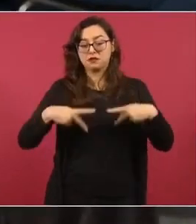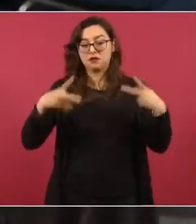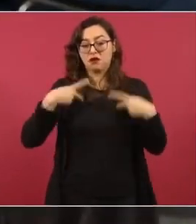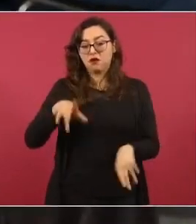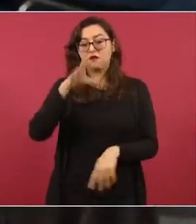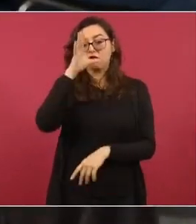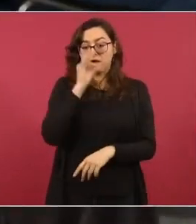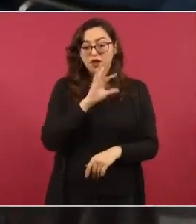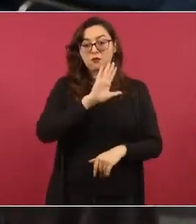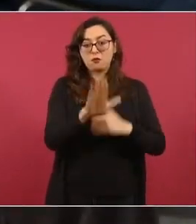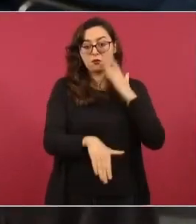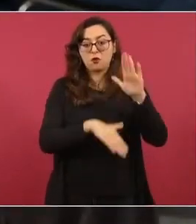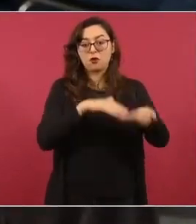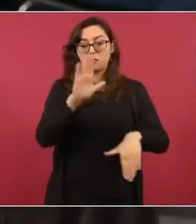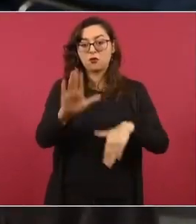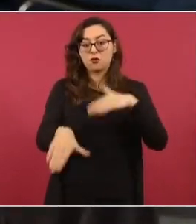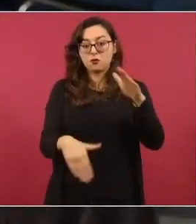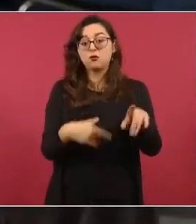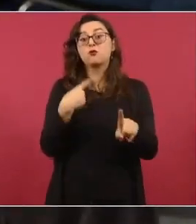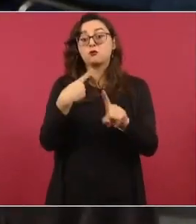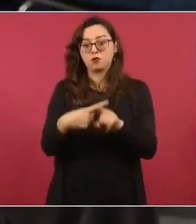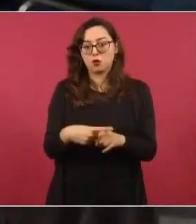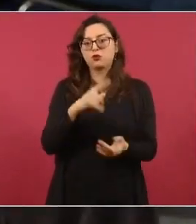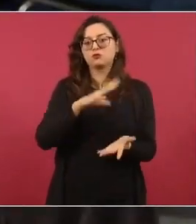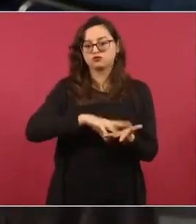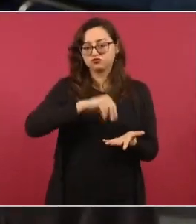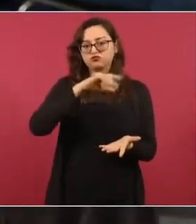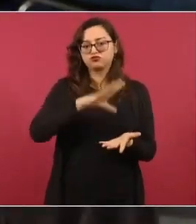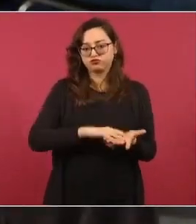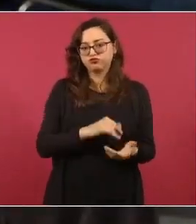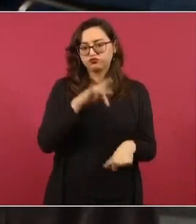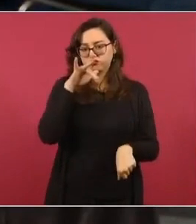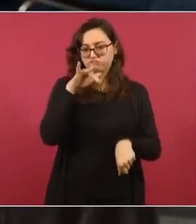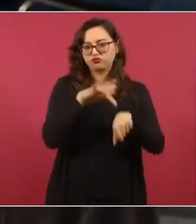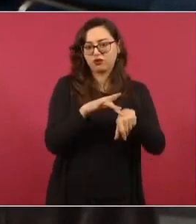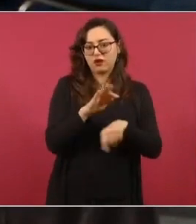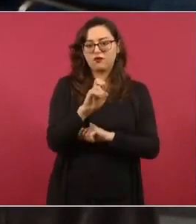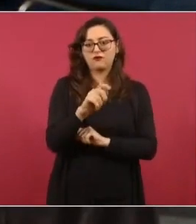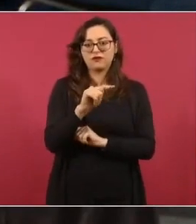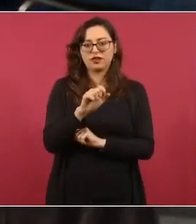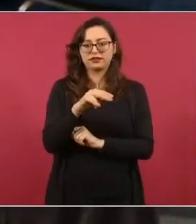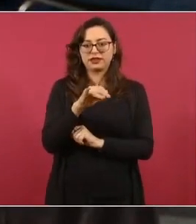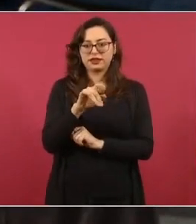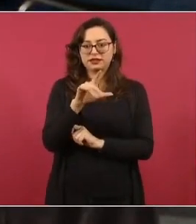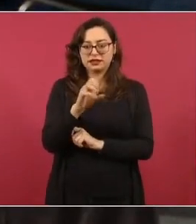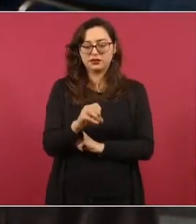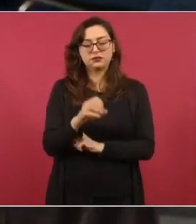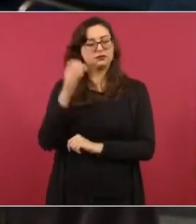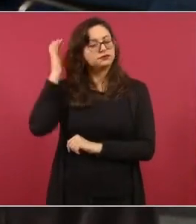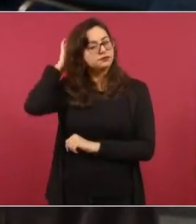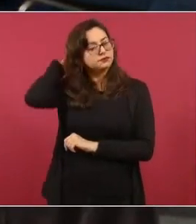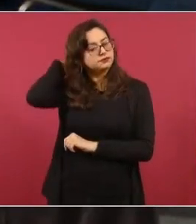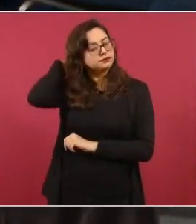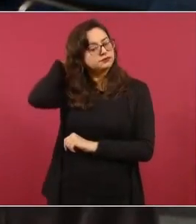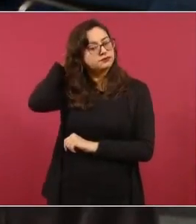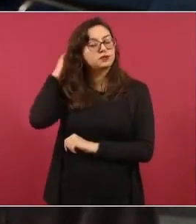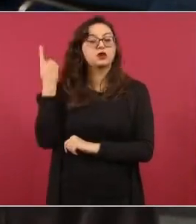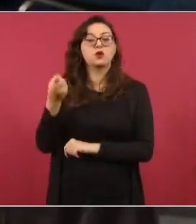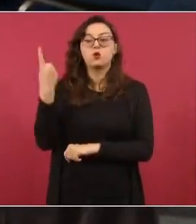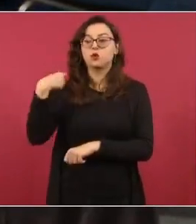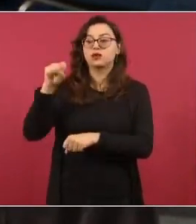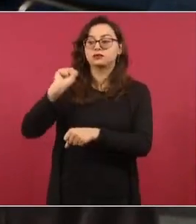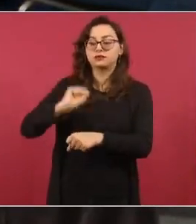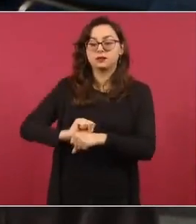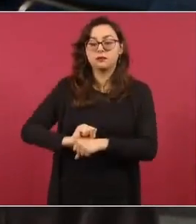estuvo con usted Elizabeth Sherwood Randall, ella la asesora de seguridad de la Casa Blanca, justamente con